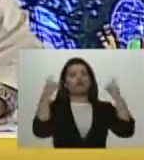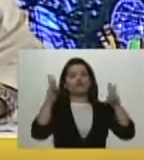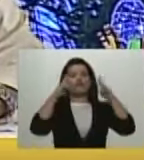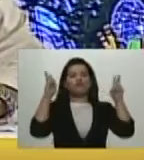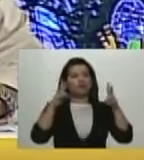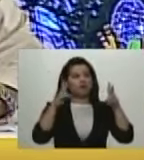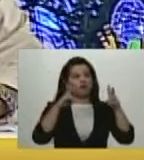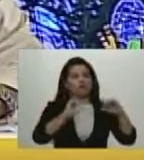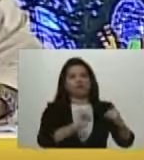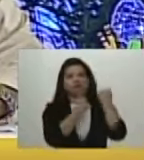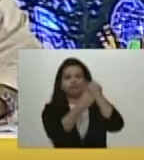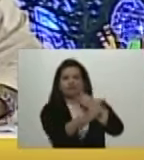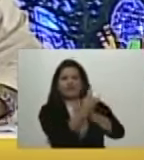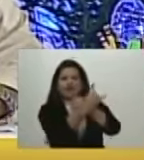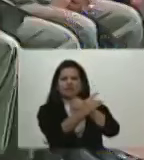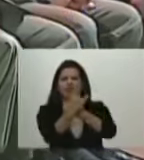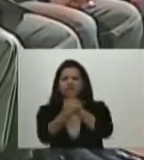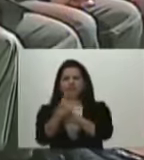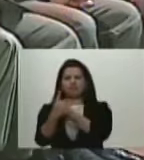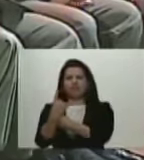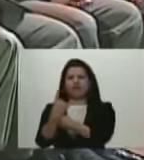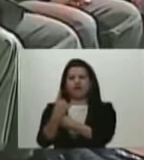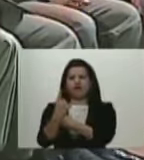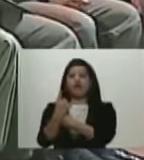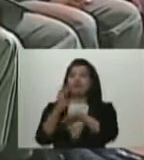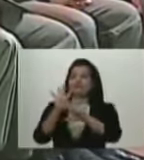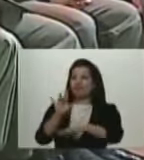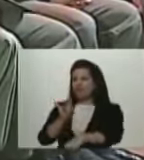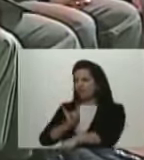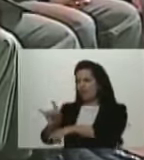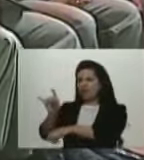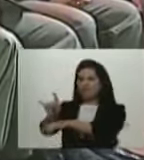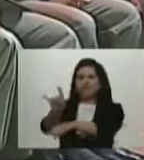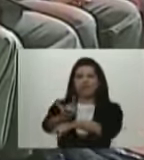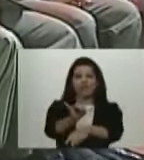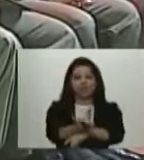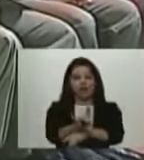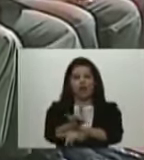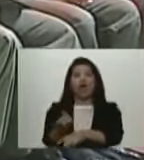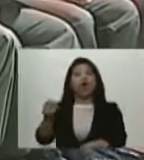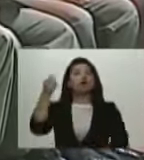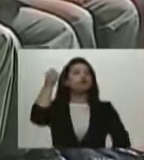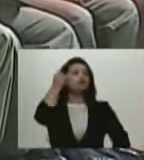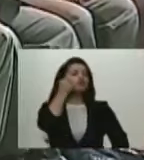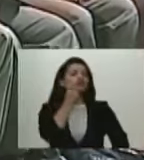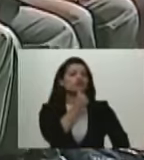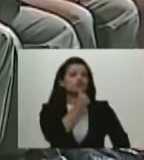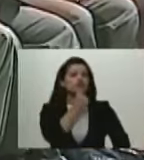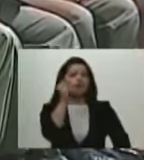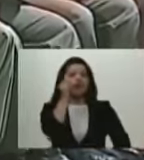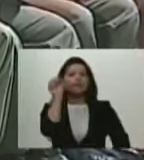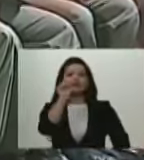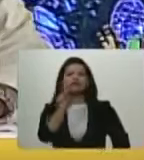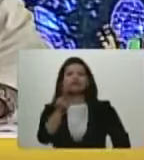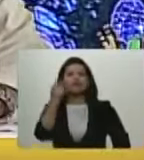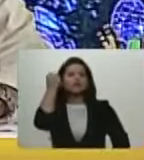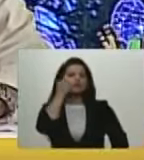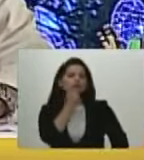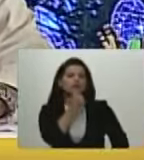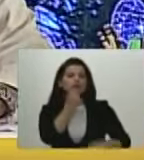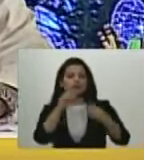vida, luego de la muerte de Sucre y de Bolívar, Rafael Urdaneta quedó casi